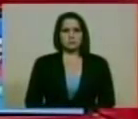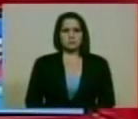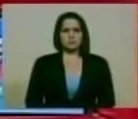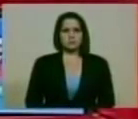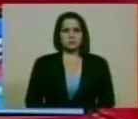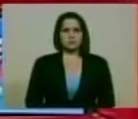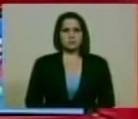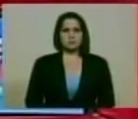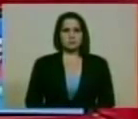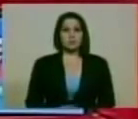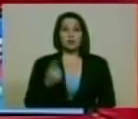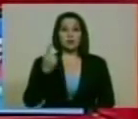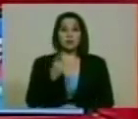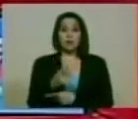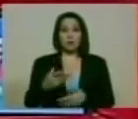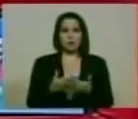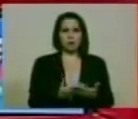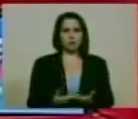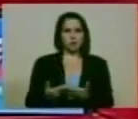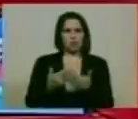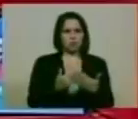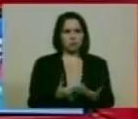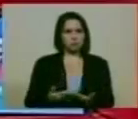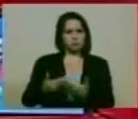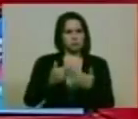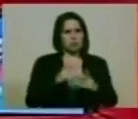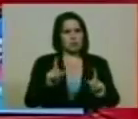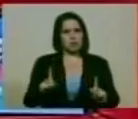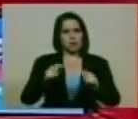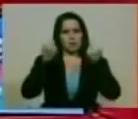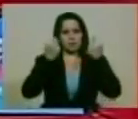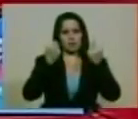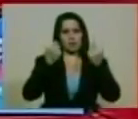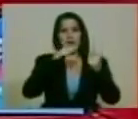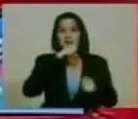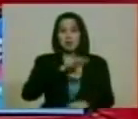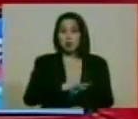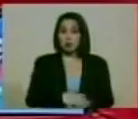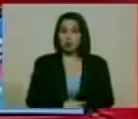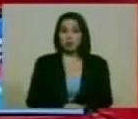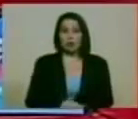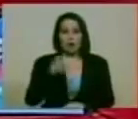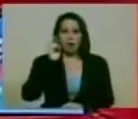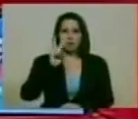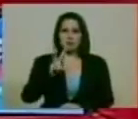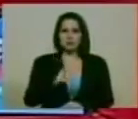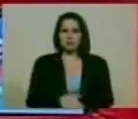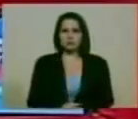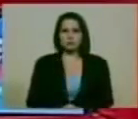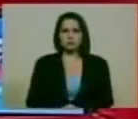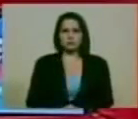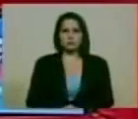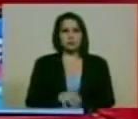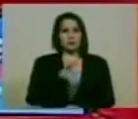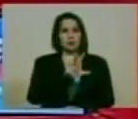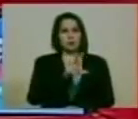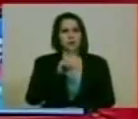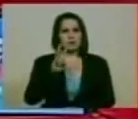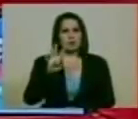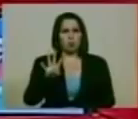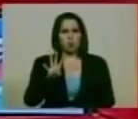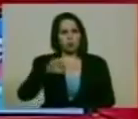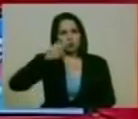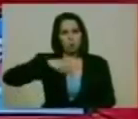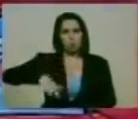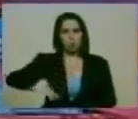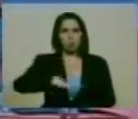Hay que estudiar, hay que rescatar la historia, la cosmovisión de los 34 pueblos indígenas.